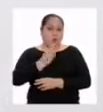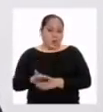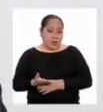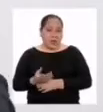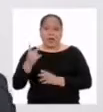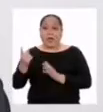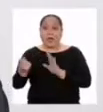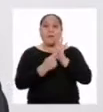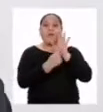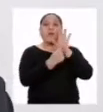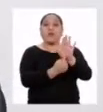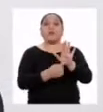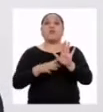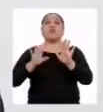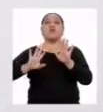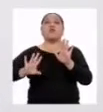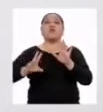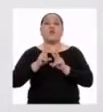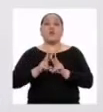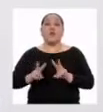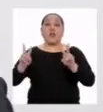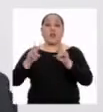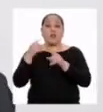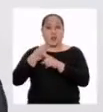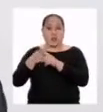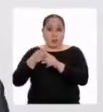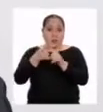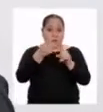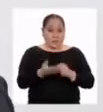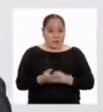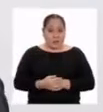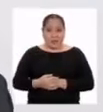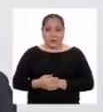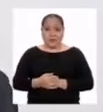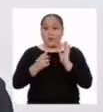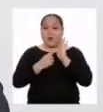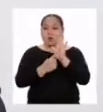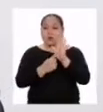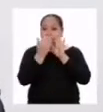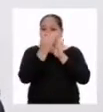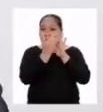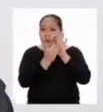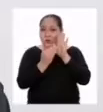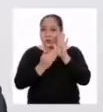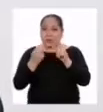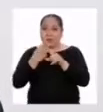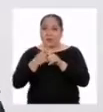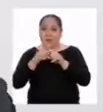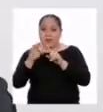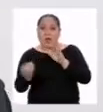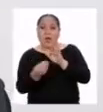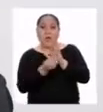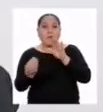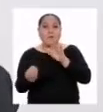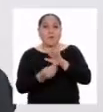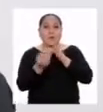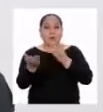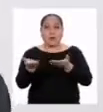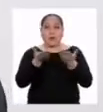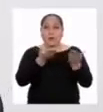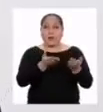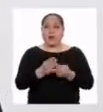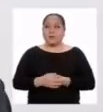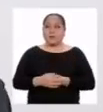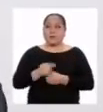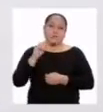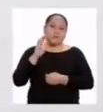haciendo notar el valor de esa diversidad, resaltando los distintos aportes que genera, como para